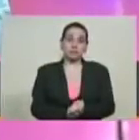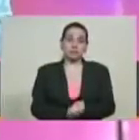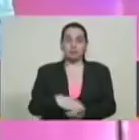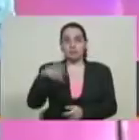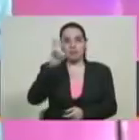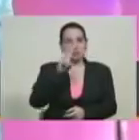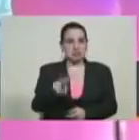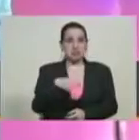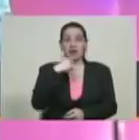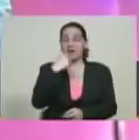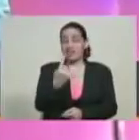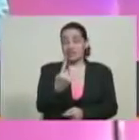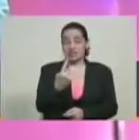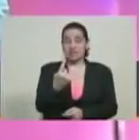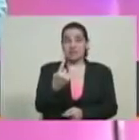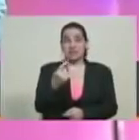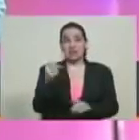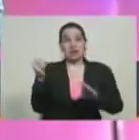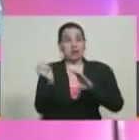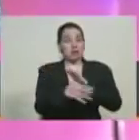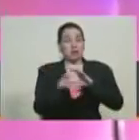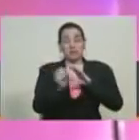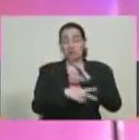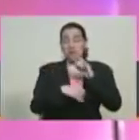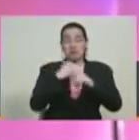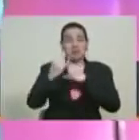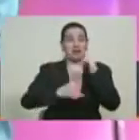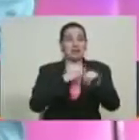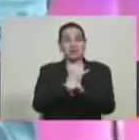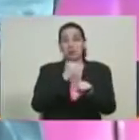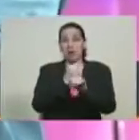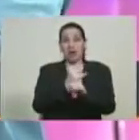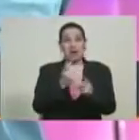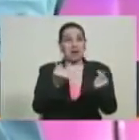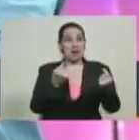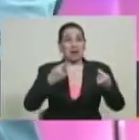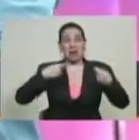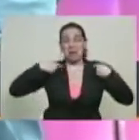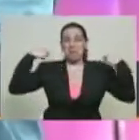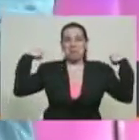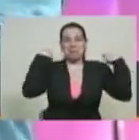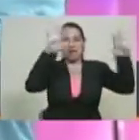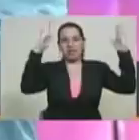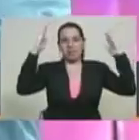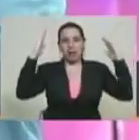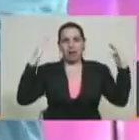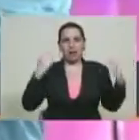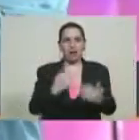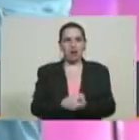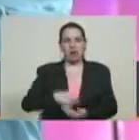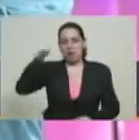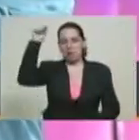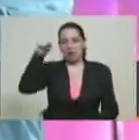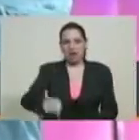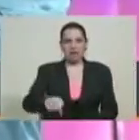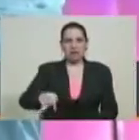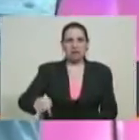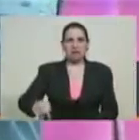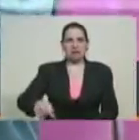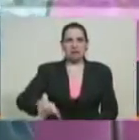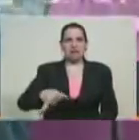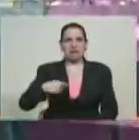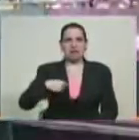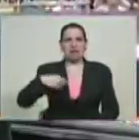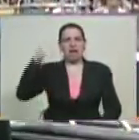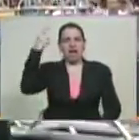Venezuela le dice, Fondo Monetario Internacional, vete pa'l carajo, porque aquí no metes tu